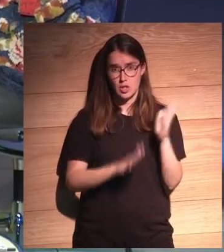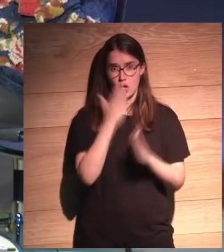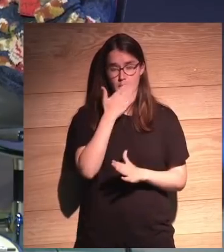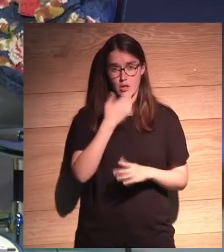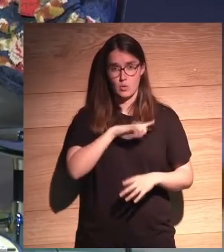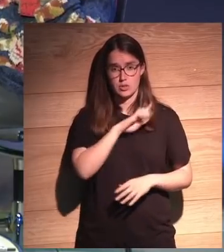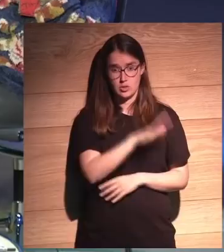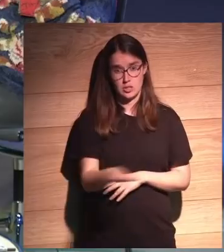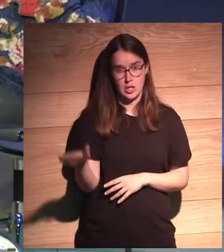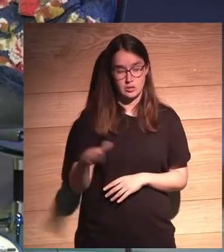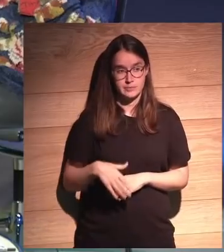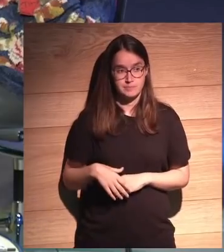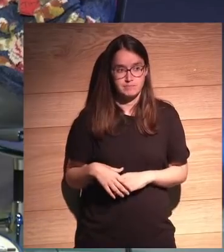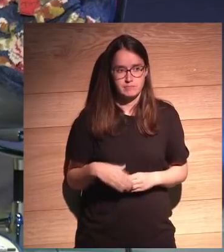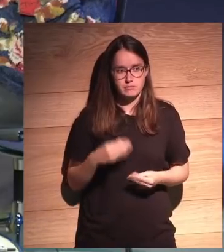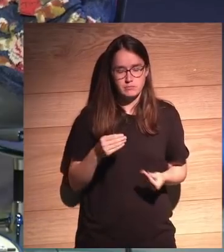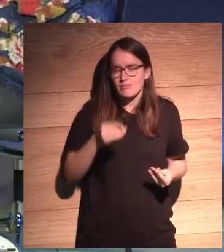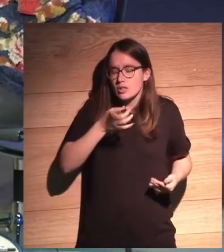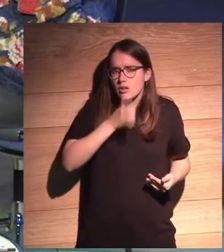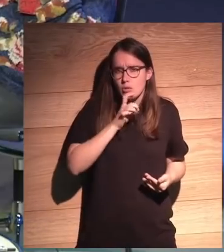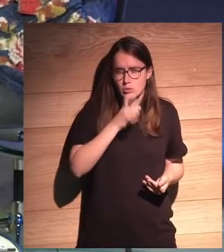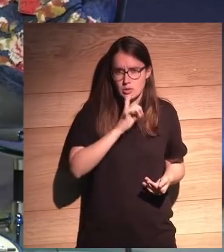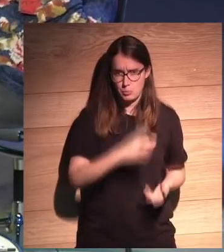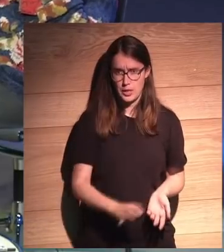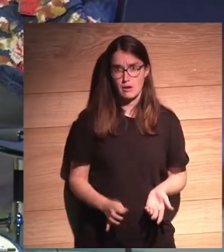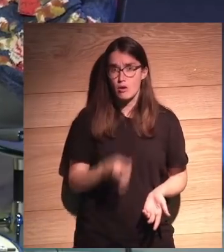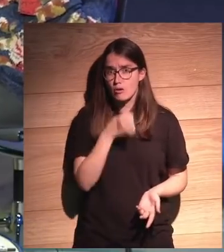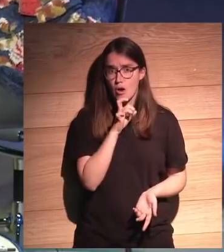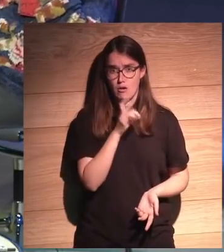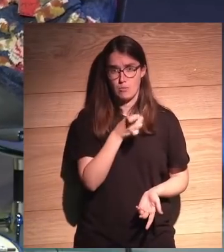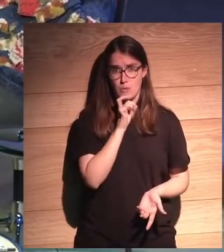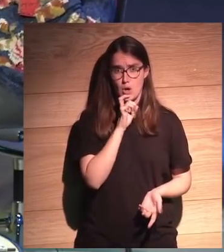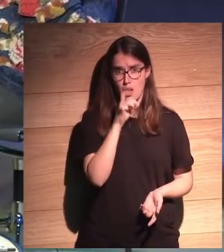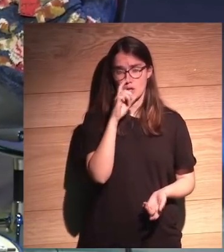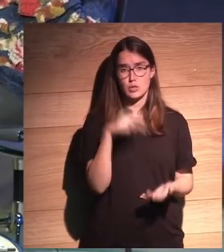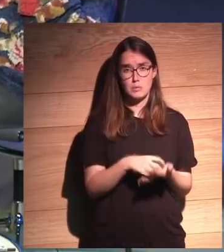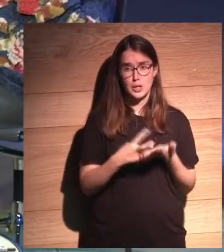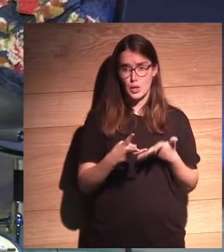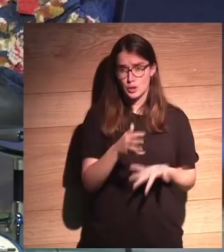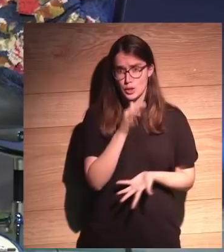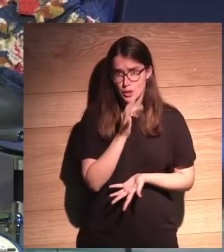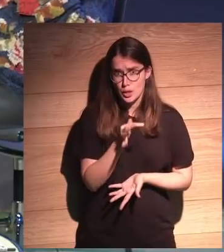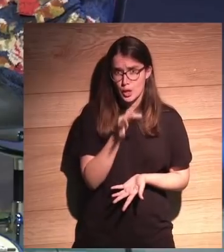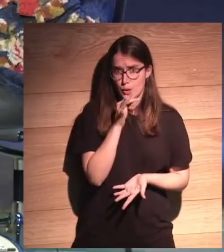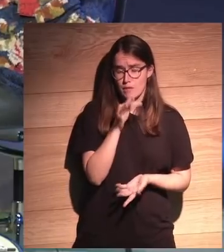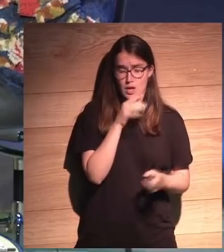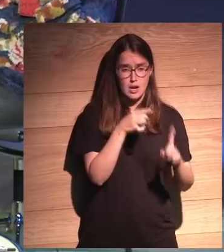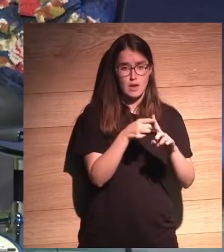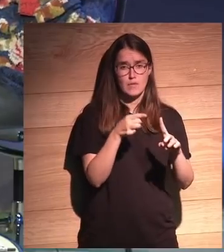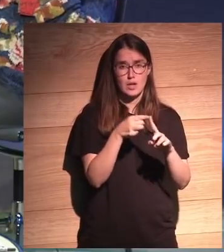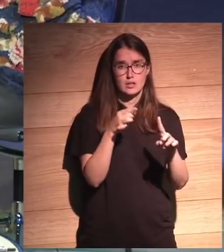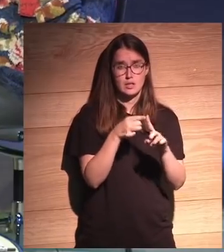niños, ¿no? Y te preguntas, ¿pero cómo es posible que sigamos así en 2018? Sin